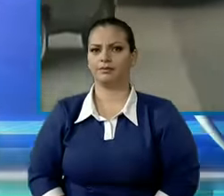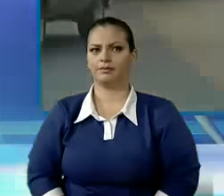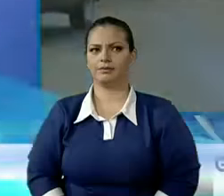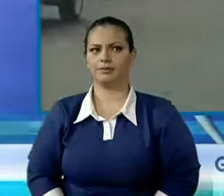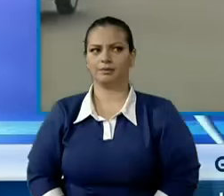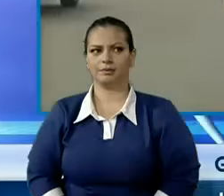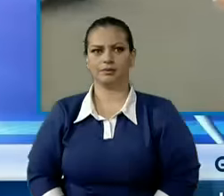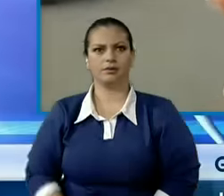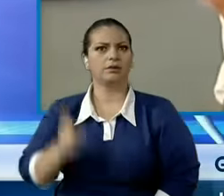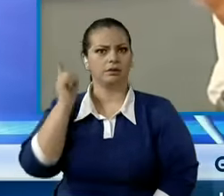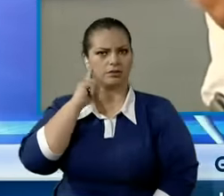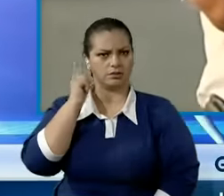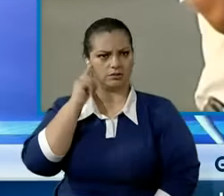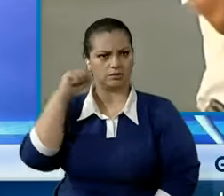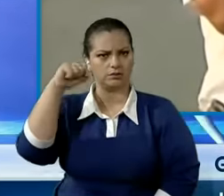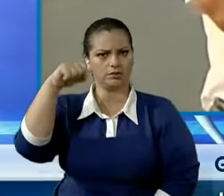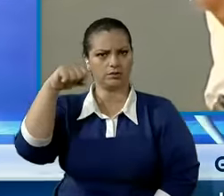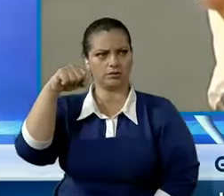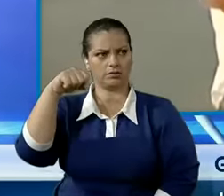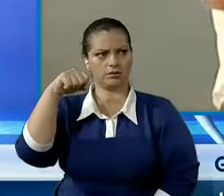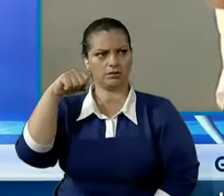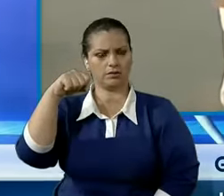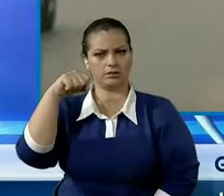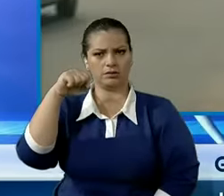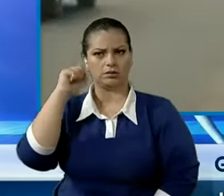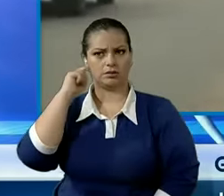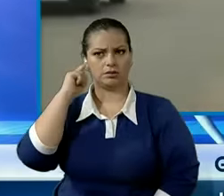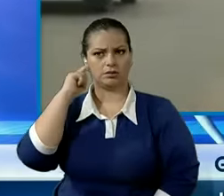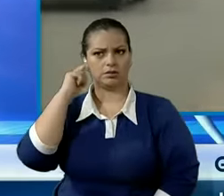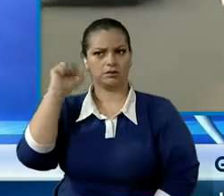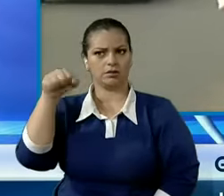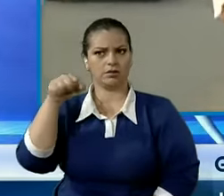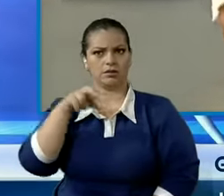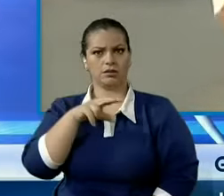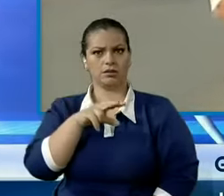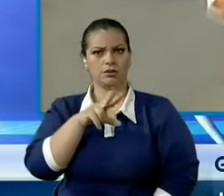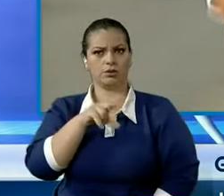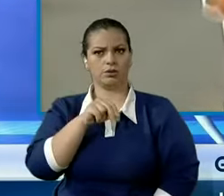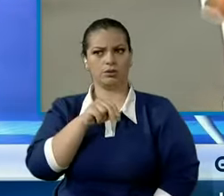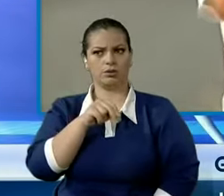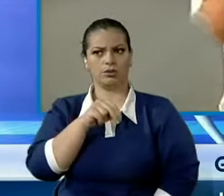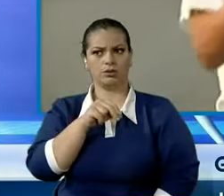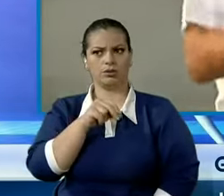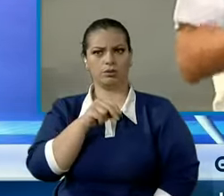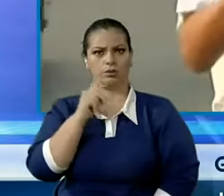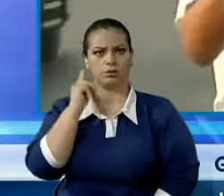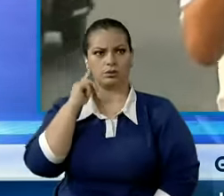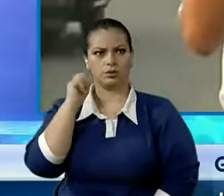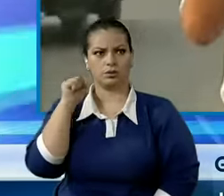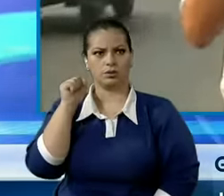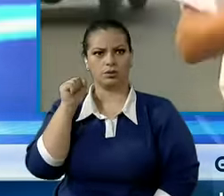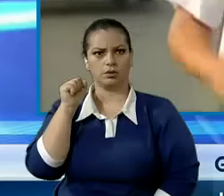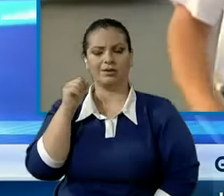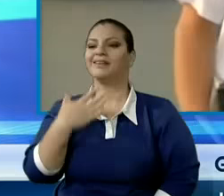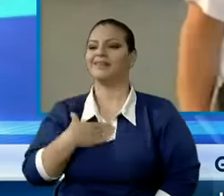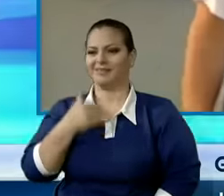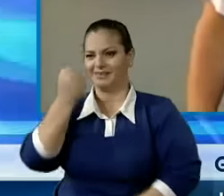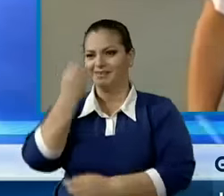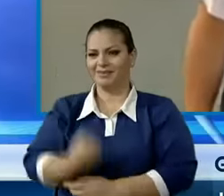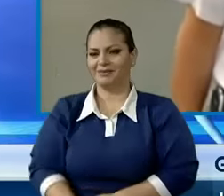Ah, sí me está escuchando, general. No me escucha, parece. Pregúntele. Sí. Aló, a ver, ahí me escucha. ¿Cómo está, general? Buenos días, un